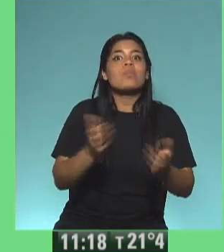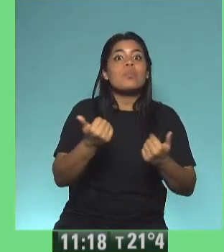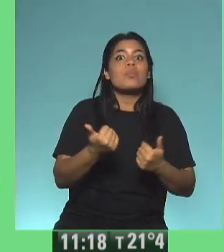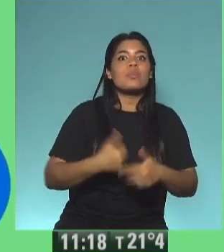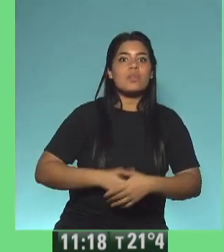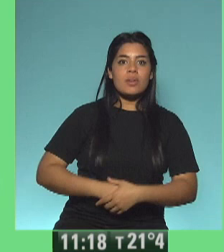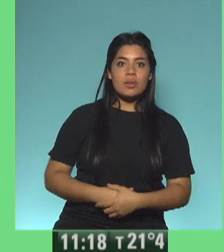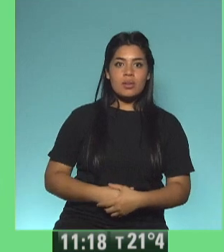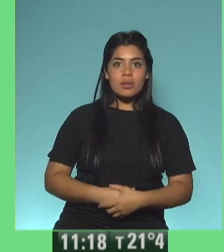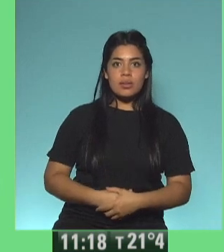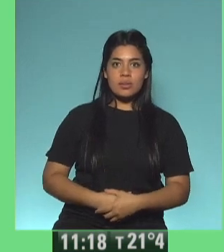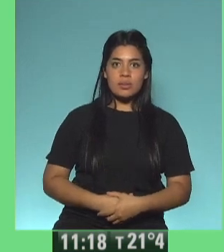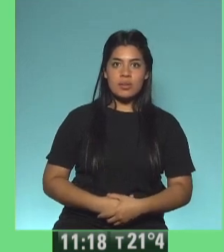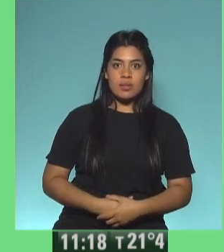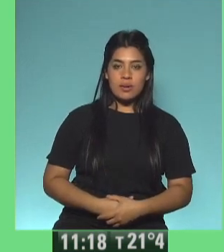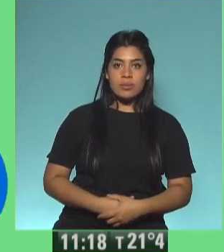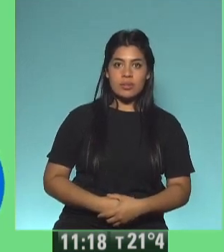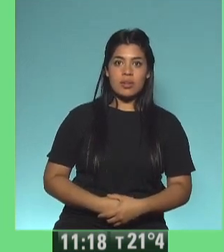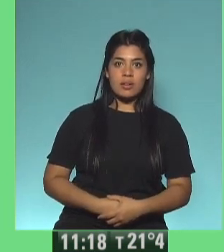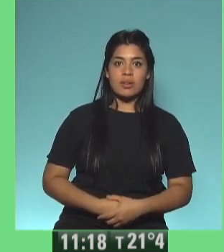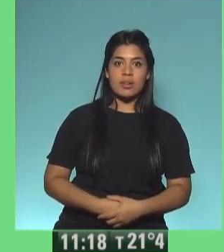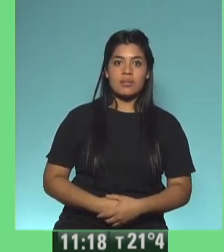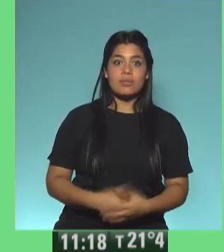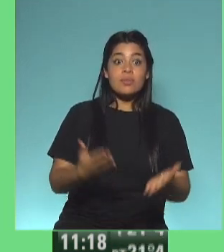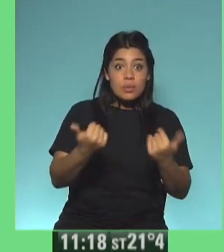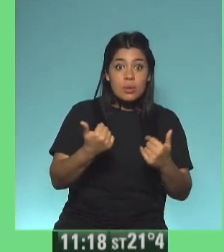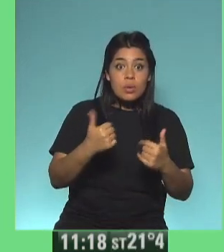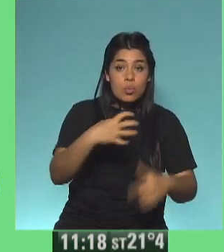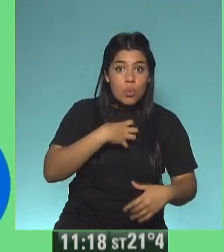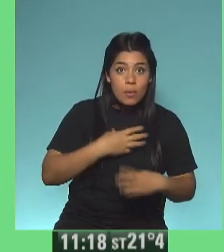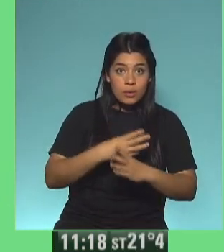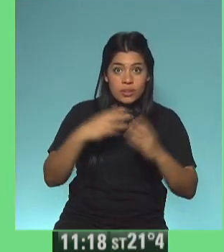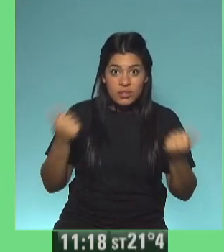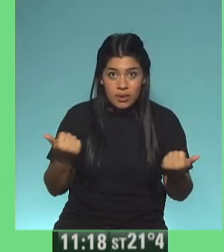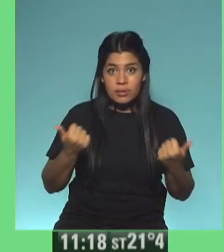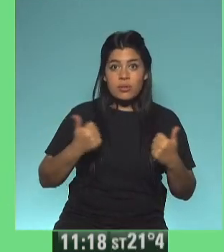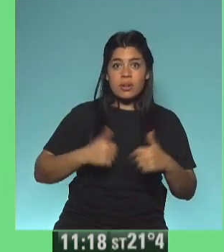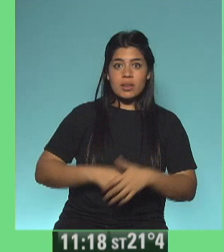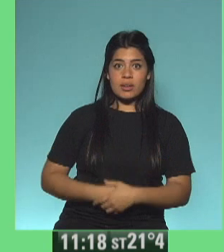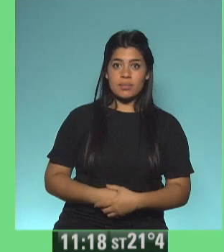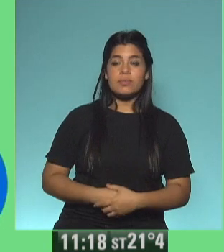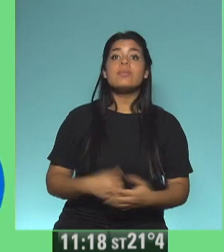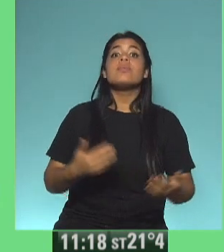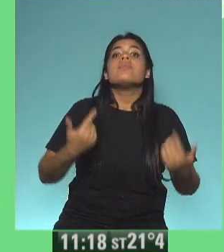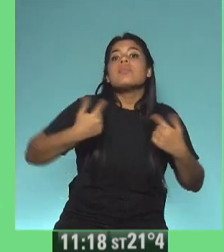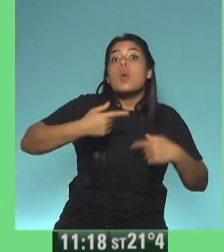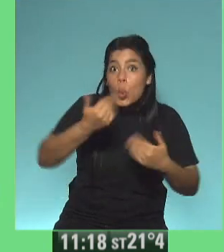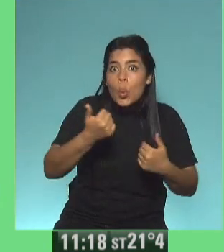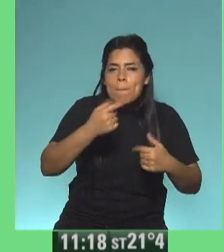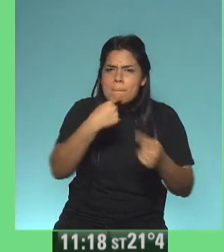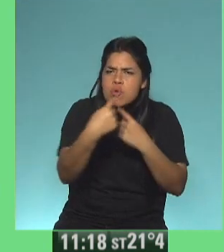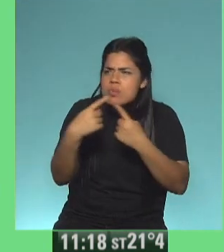del día y así responder cualquier duda. Después de cada programa, chatea con nuestro bot y contesta las